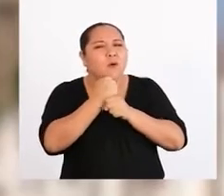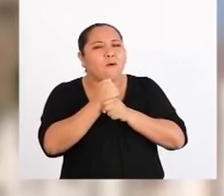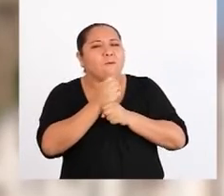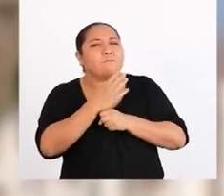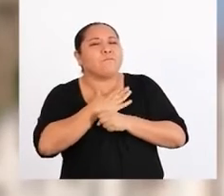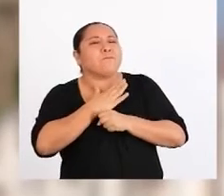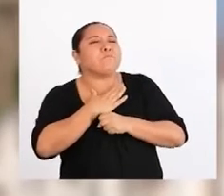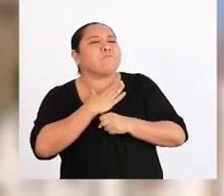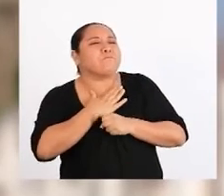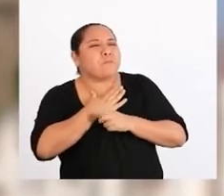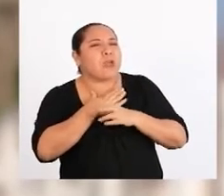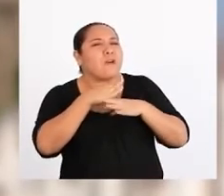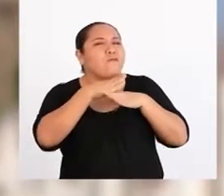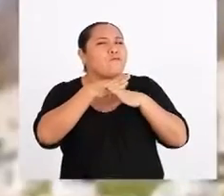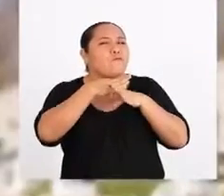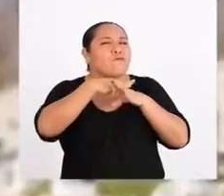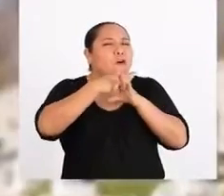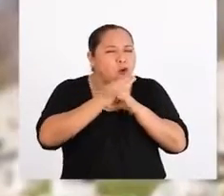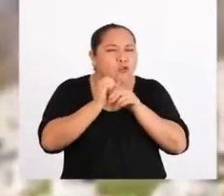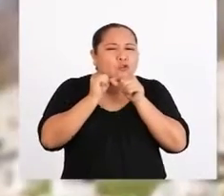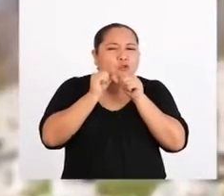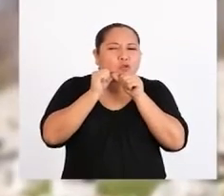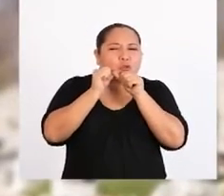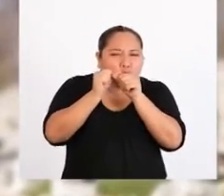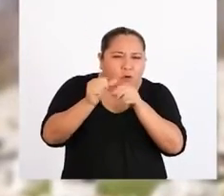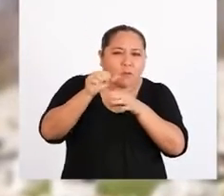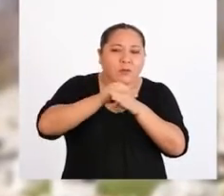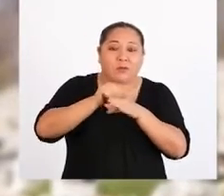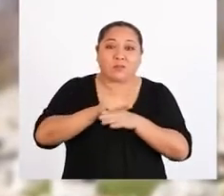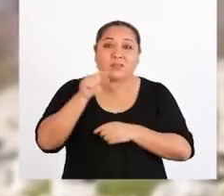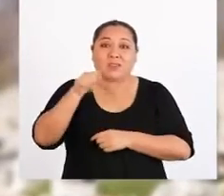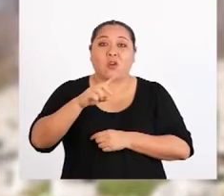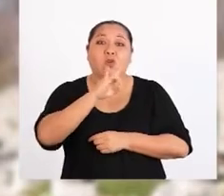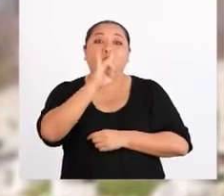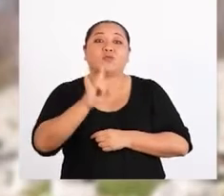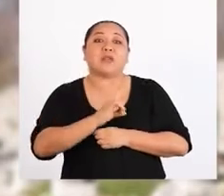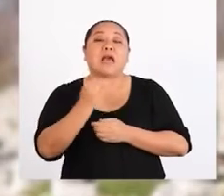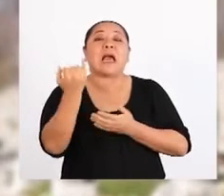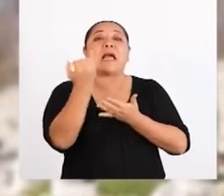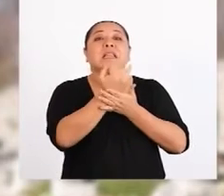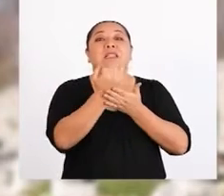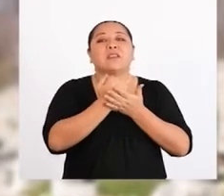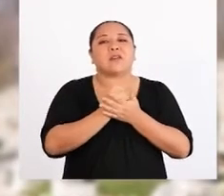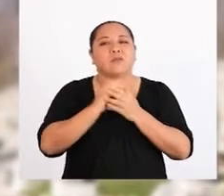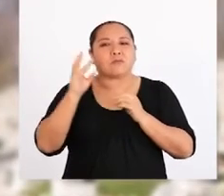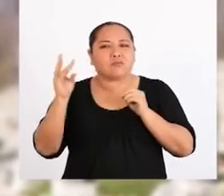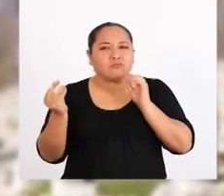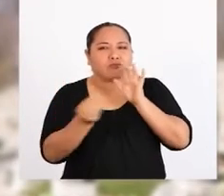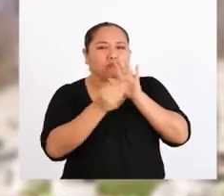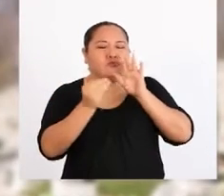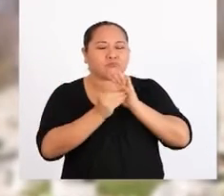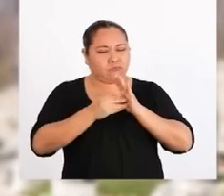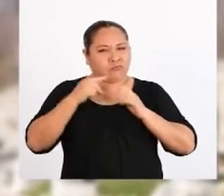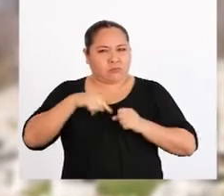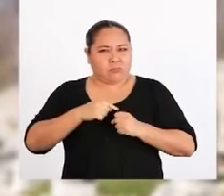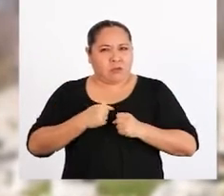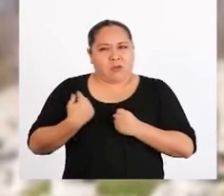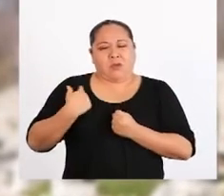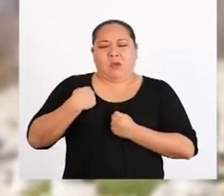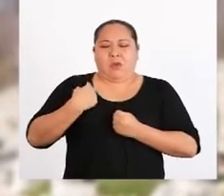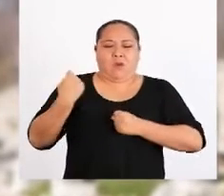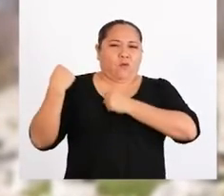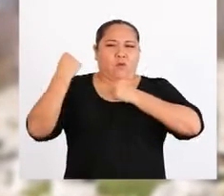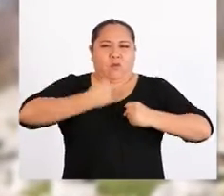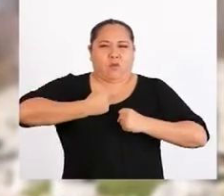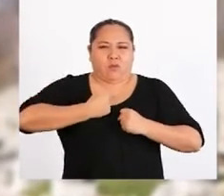y seguir practicando. Está usando la frustración para agrandarse, para llenarse de fuerza, para